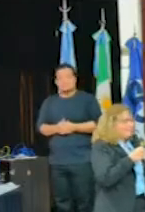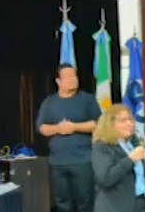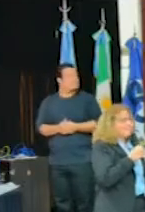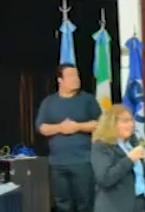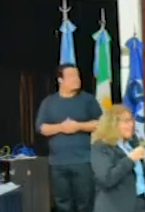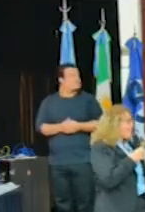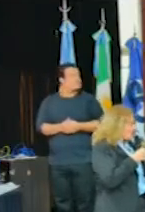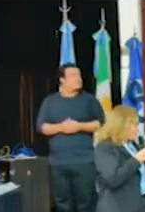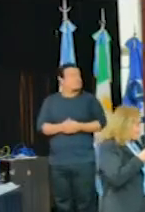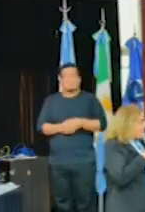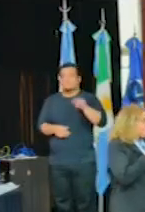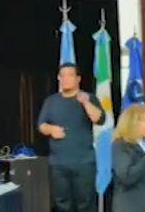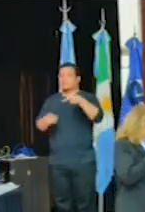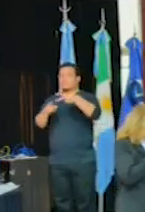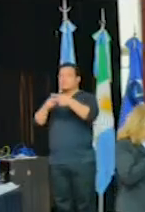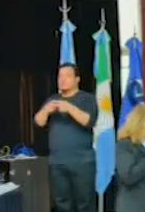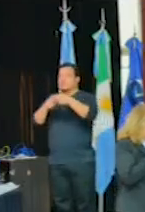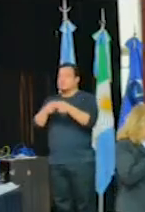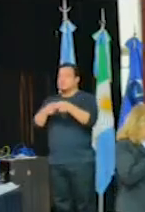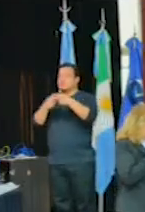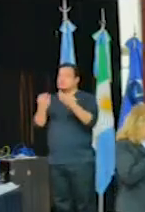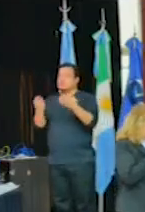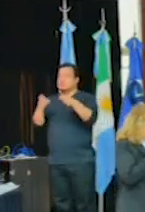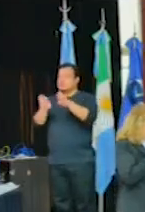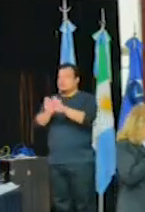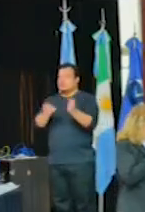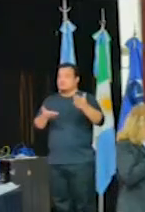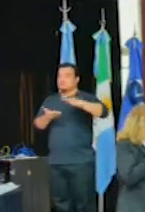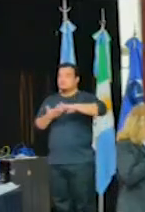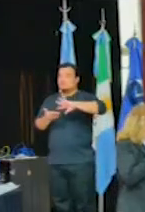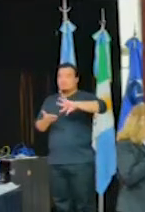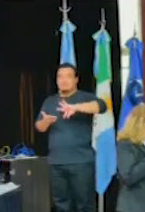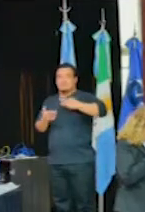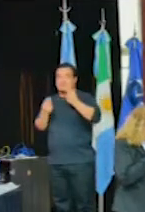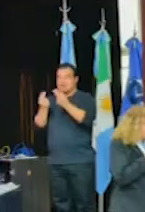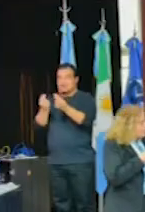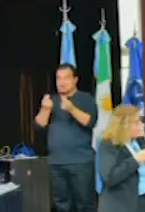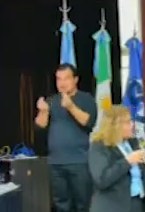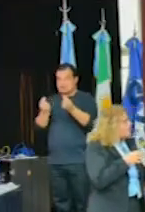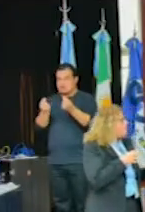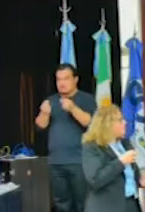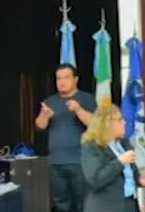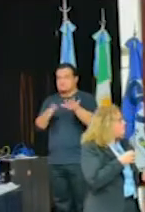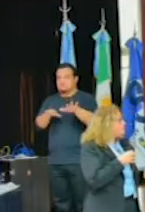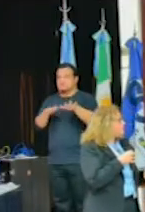Este es el cierre del taller de calidad de vida. Hacemos un bingo musical entre todos. Y esto también es muy lindo.